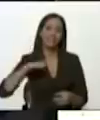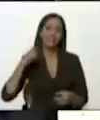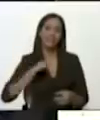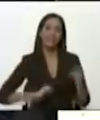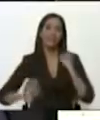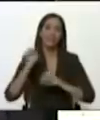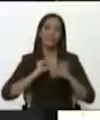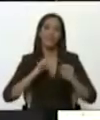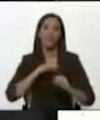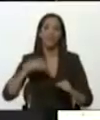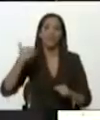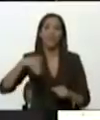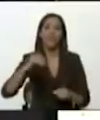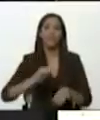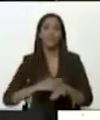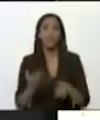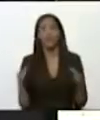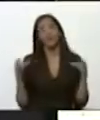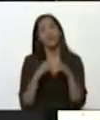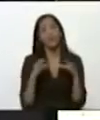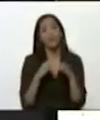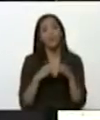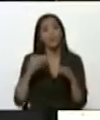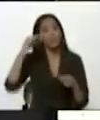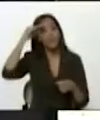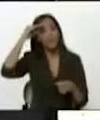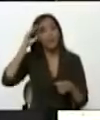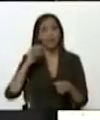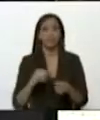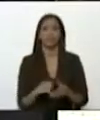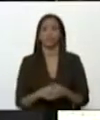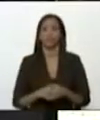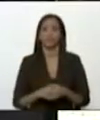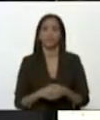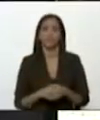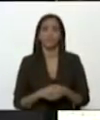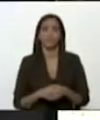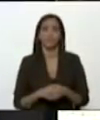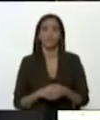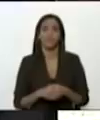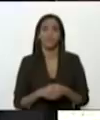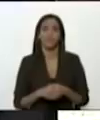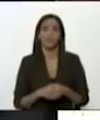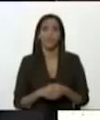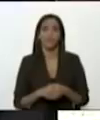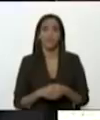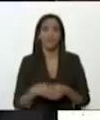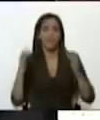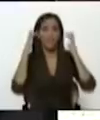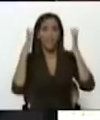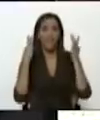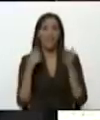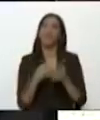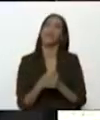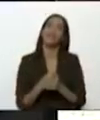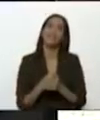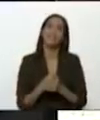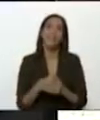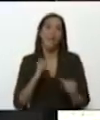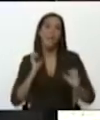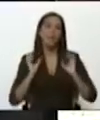defender nuestros derechos, porque un grupito de militares y con poca inteligencia emocional y conciencia